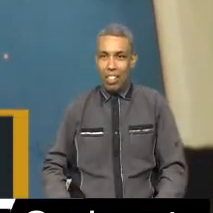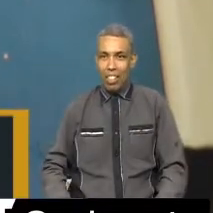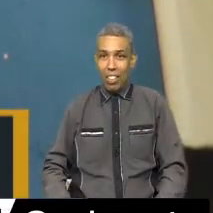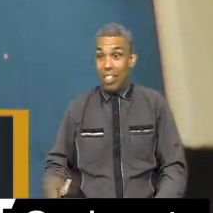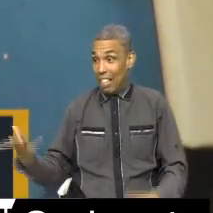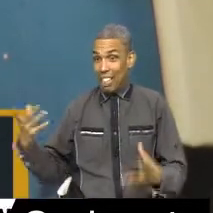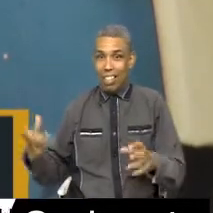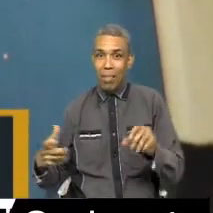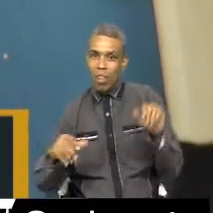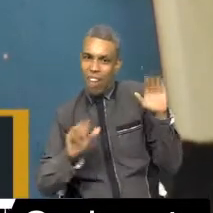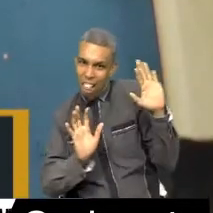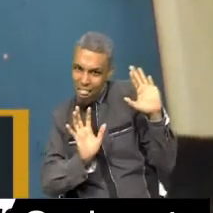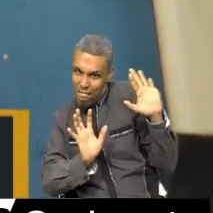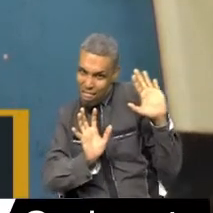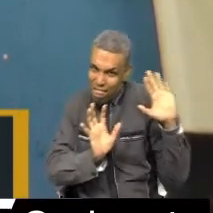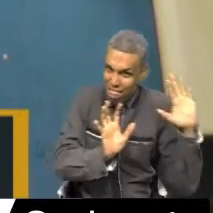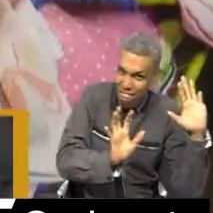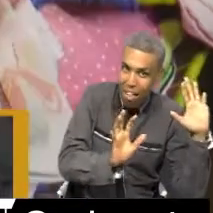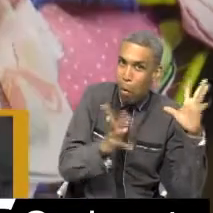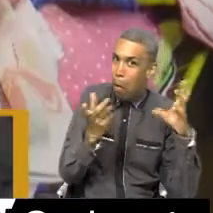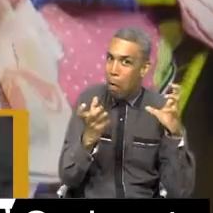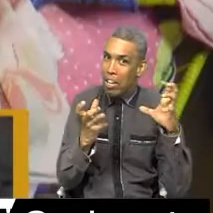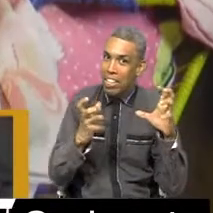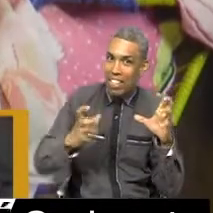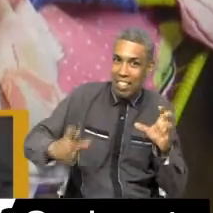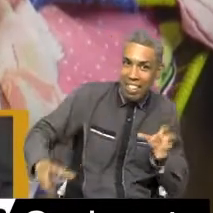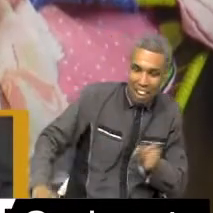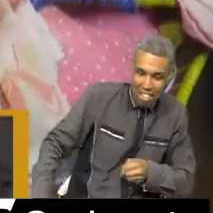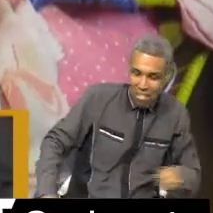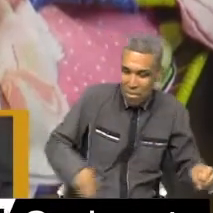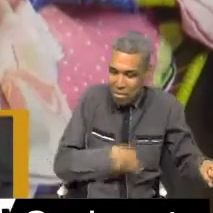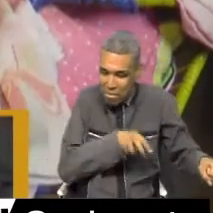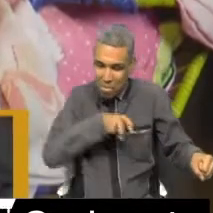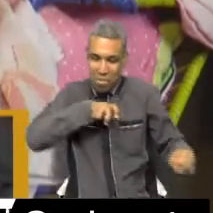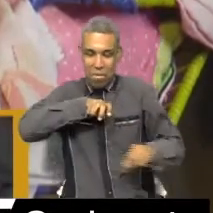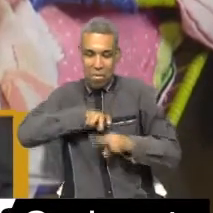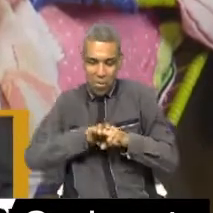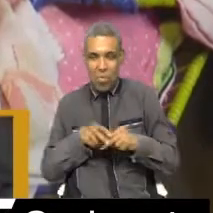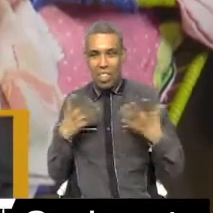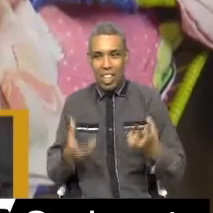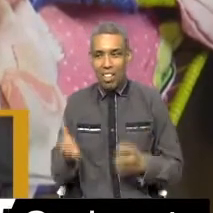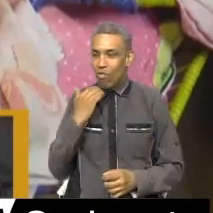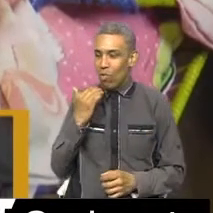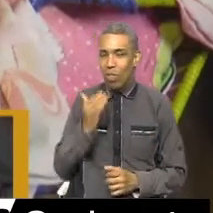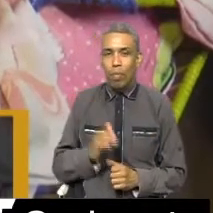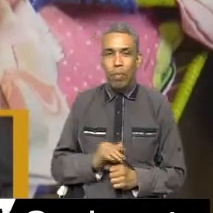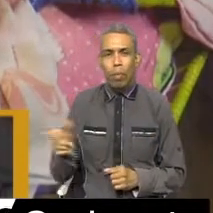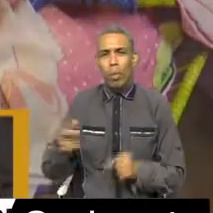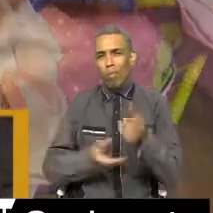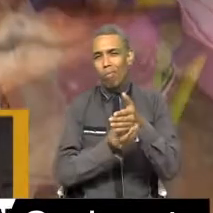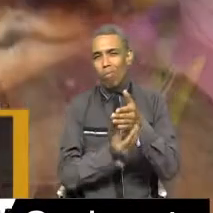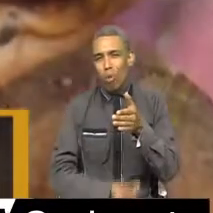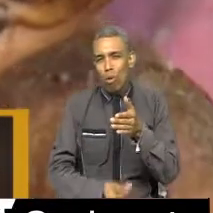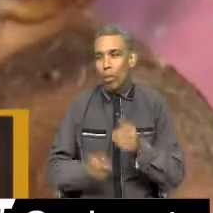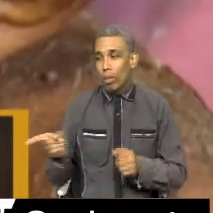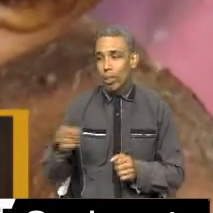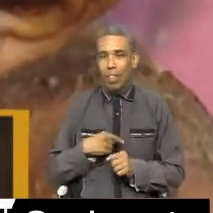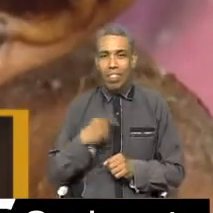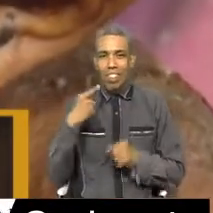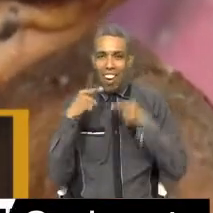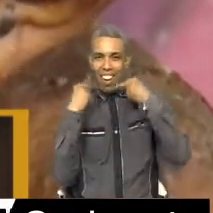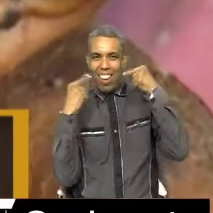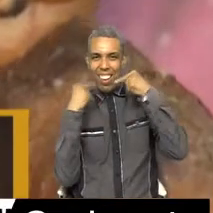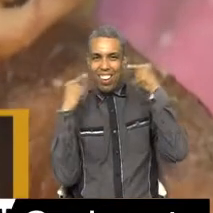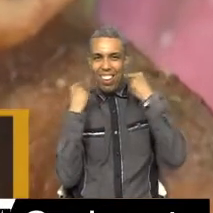o para él montarse, él me dice que un carro grande. Las condiciones económicas de la familia de Brian son escasas. Este pequeño de sonrisa dulce y mirada